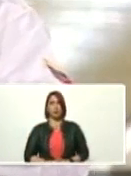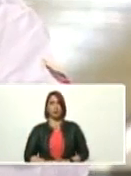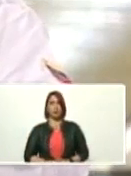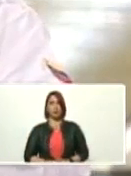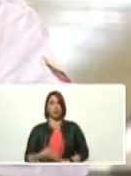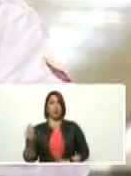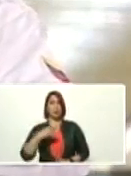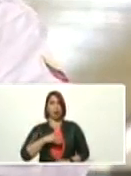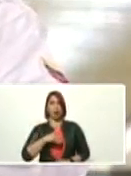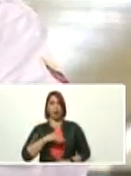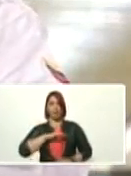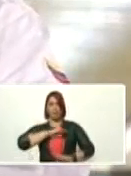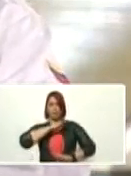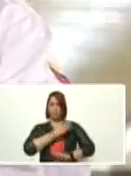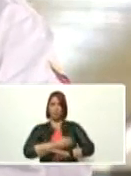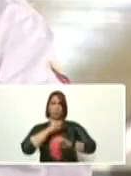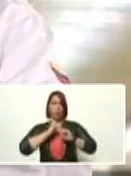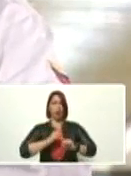más firme,